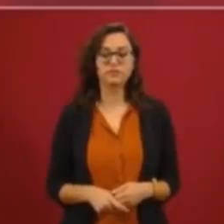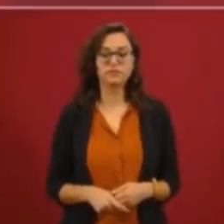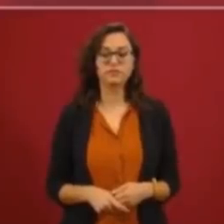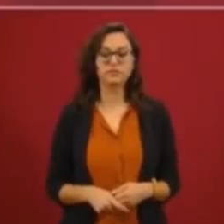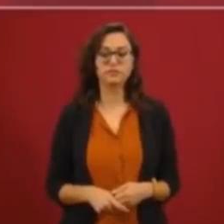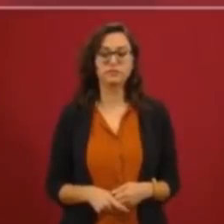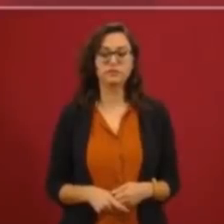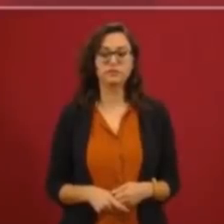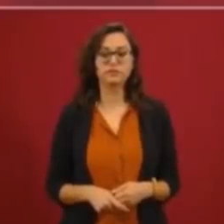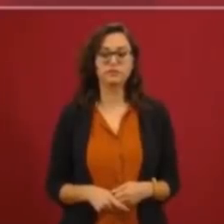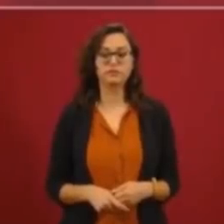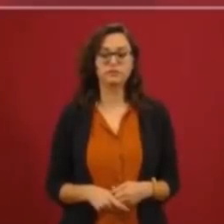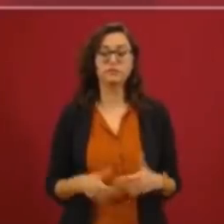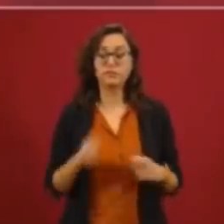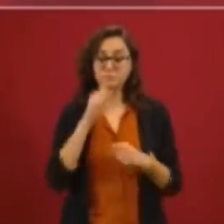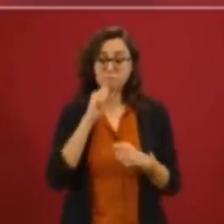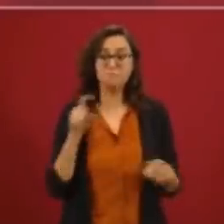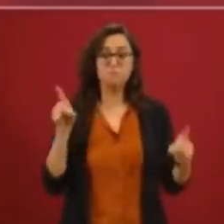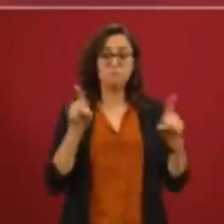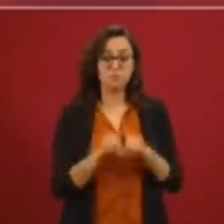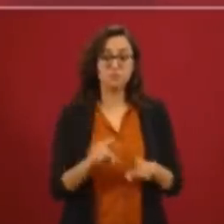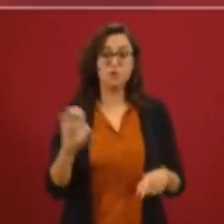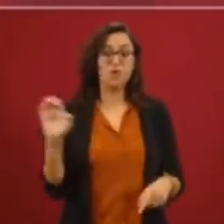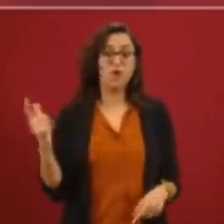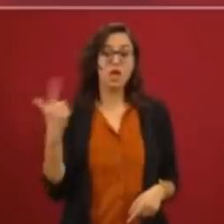de Peña Nieto